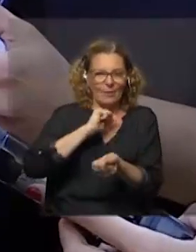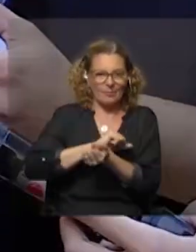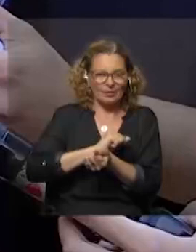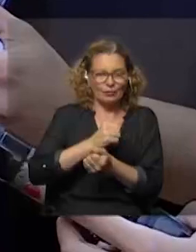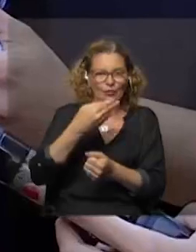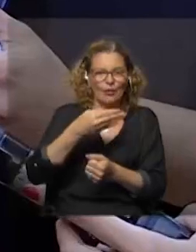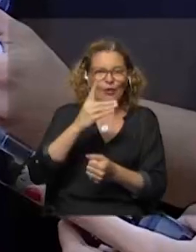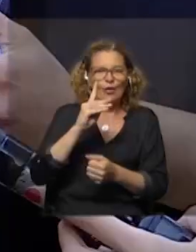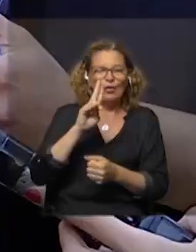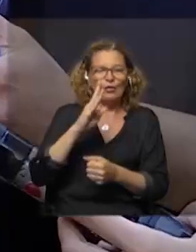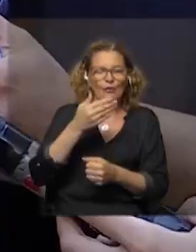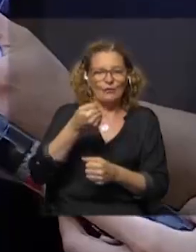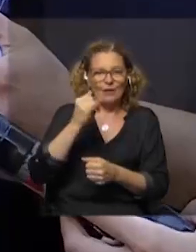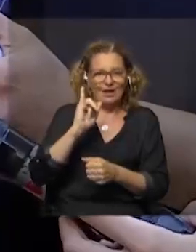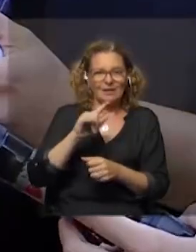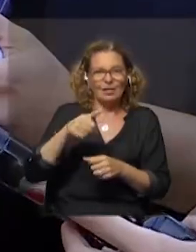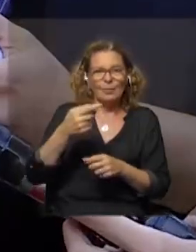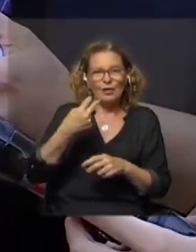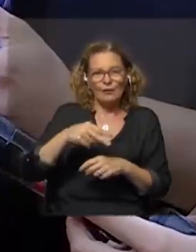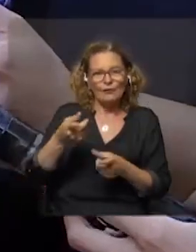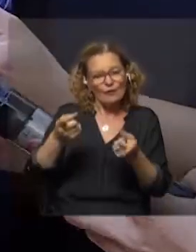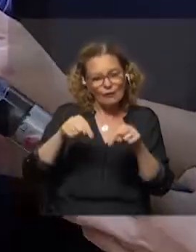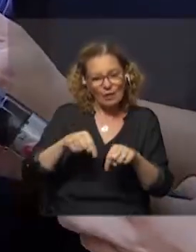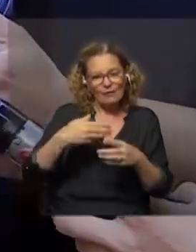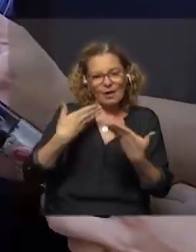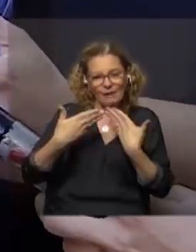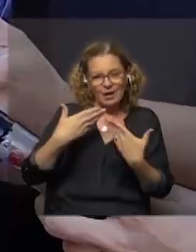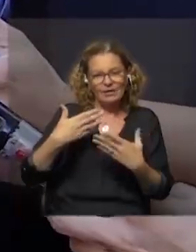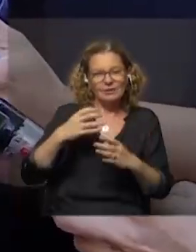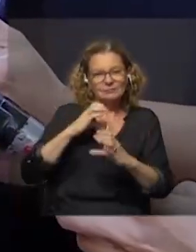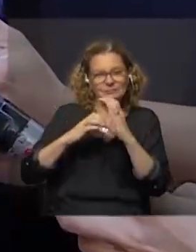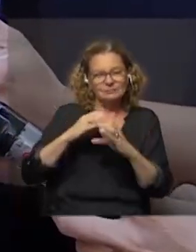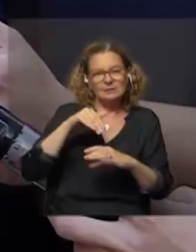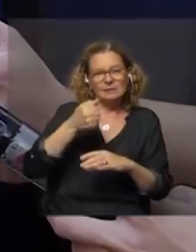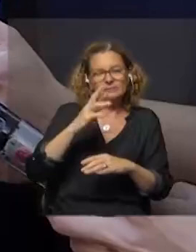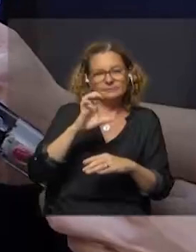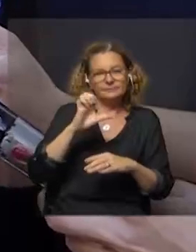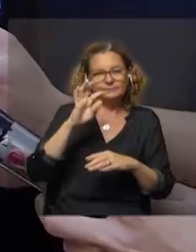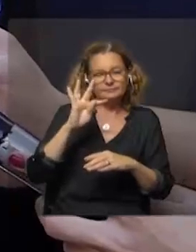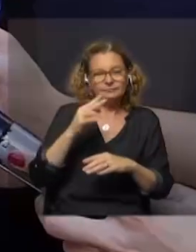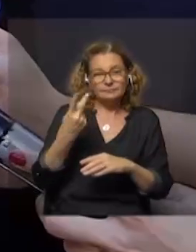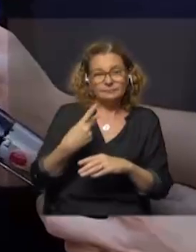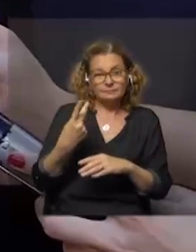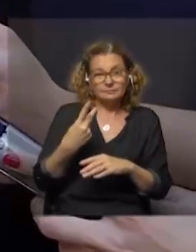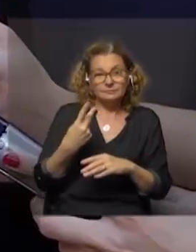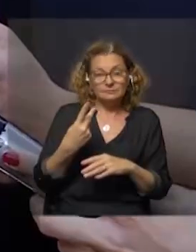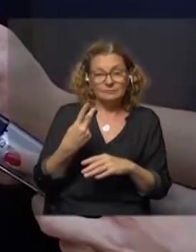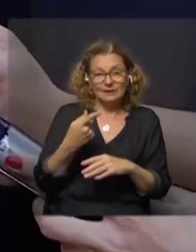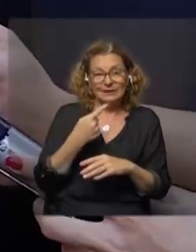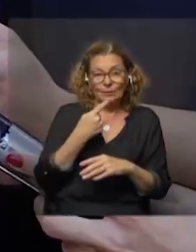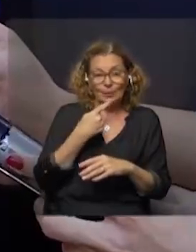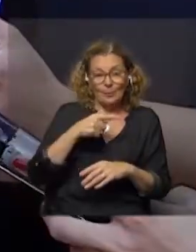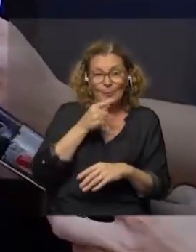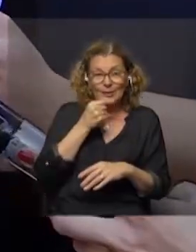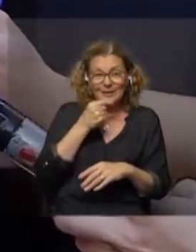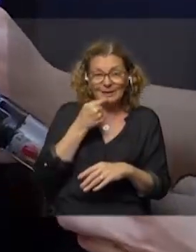Dubai y después en noviembre vuelve a haber intercambio sobre el tema marcete entre los dos viceministros en donde el viceministro de